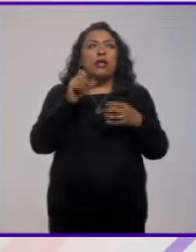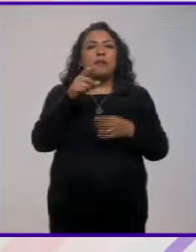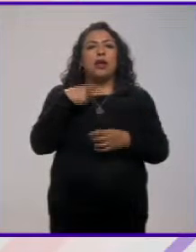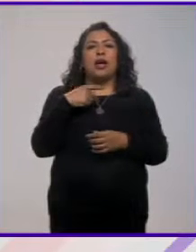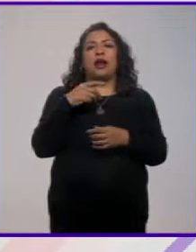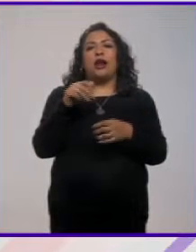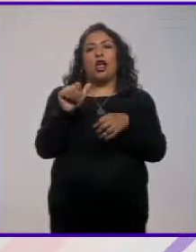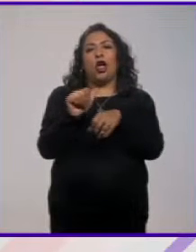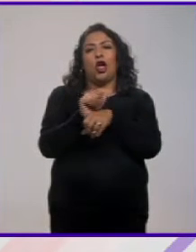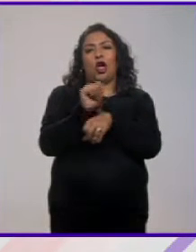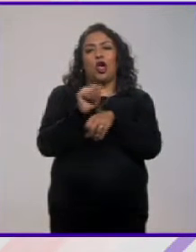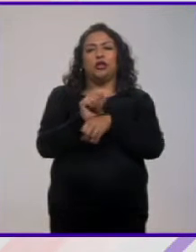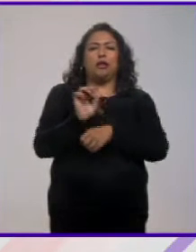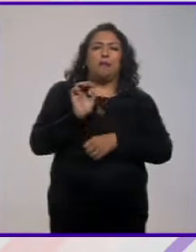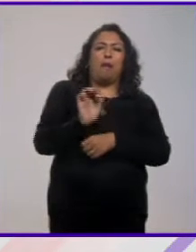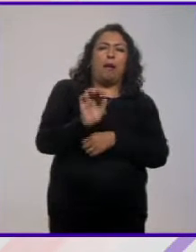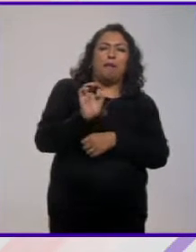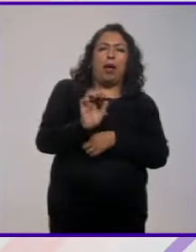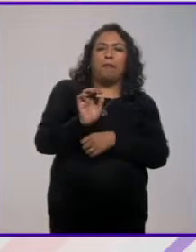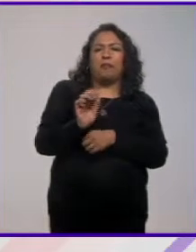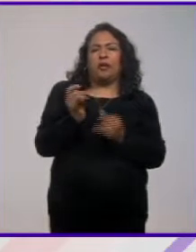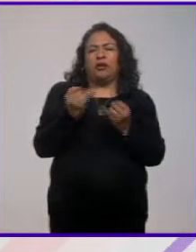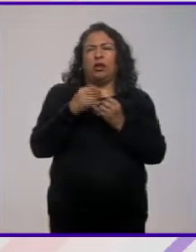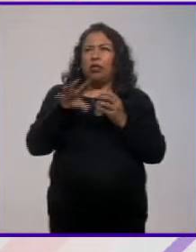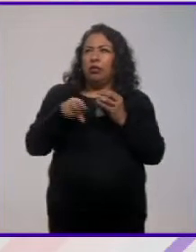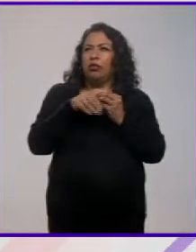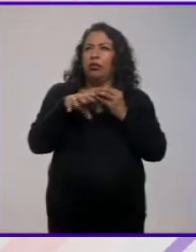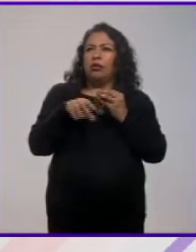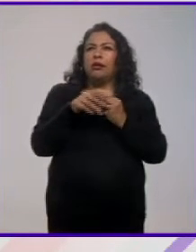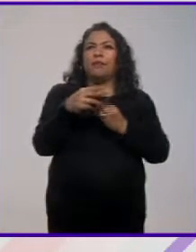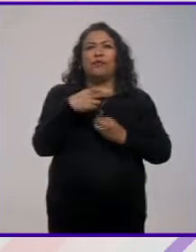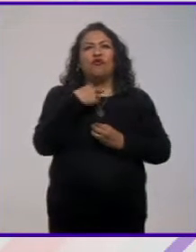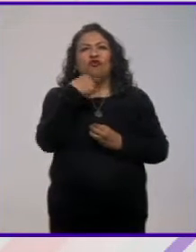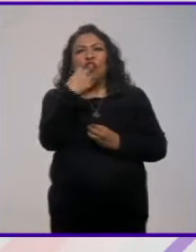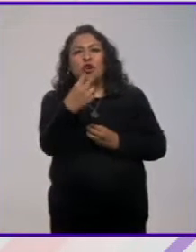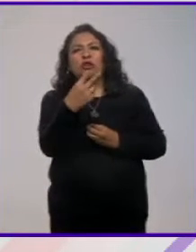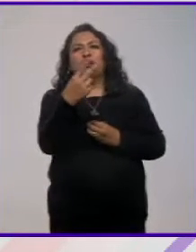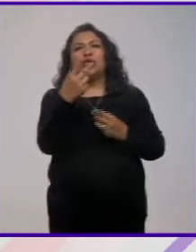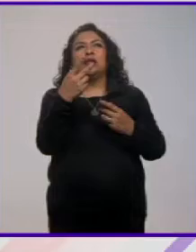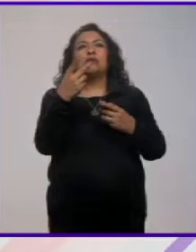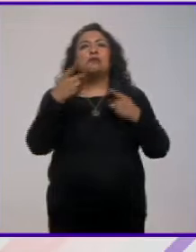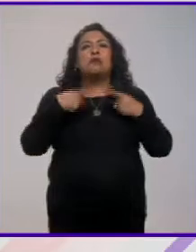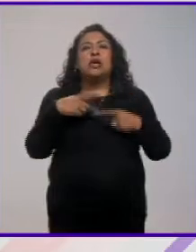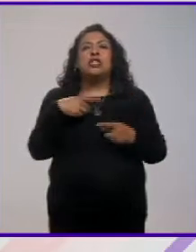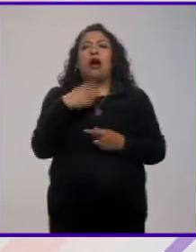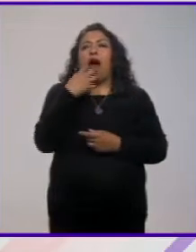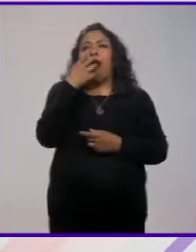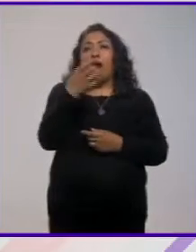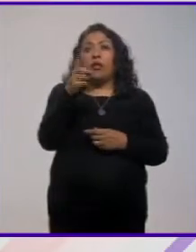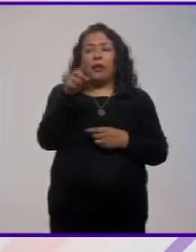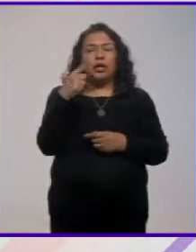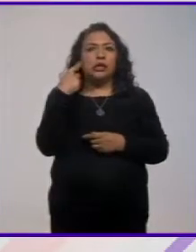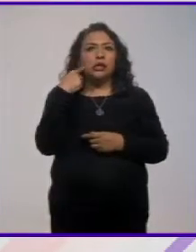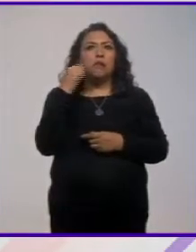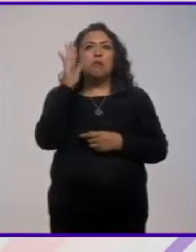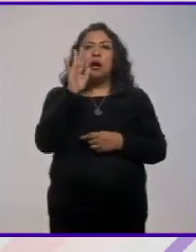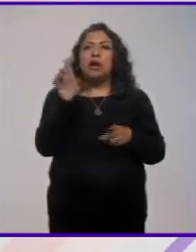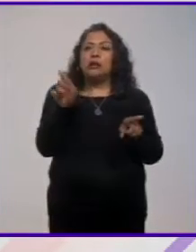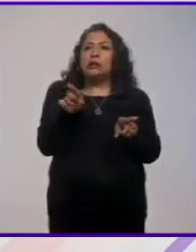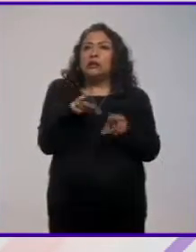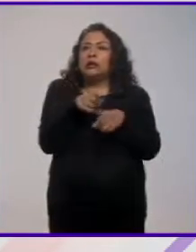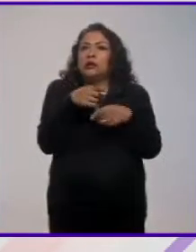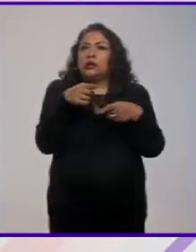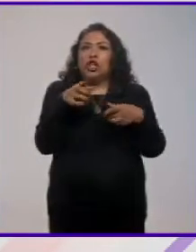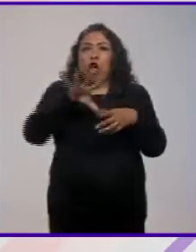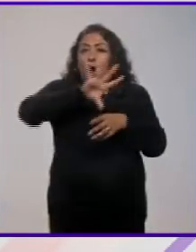claxon de los coches, las voces de los pregoneros, que son melodías para mí, y todo